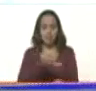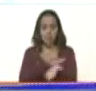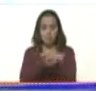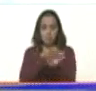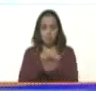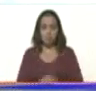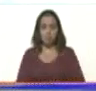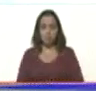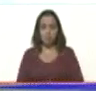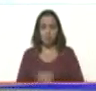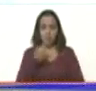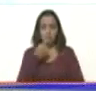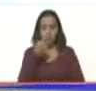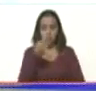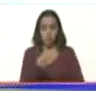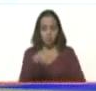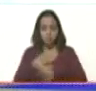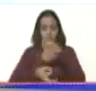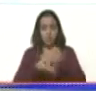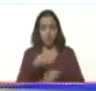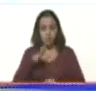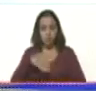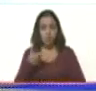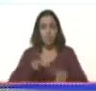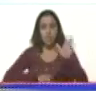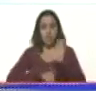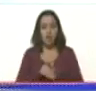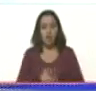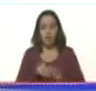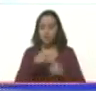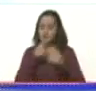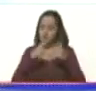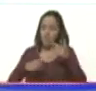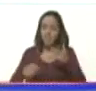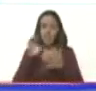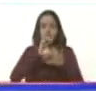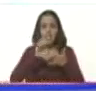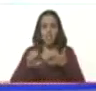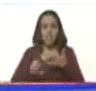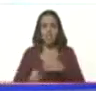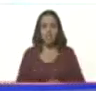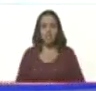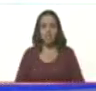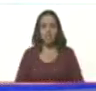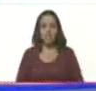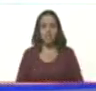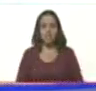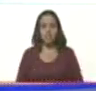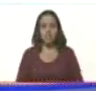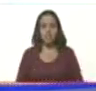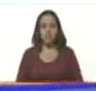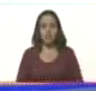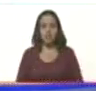pidió que desarrolláramos todos los mecanismos necesarios para que, en el